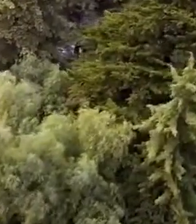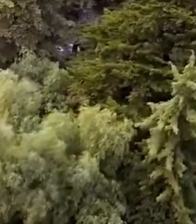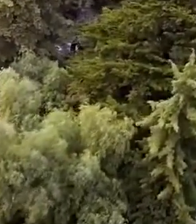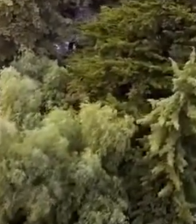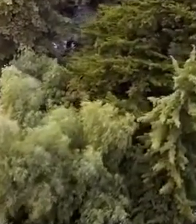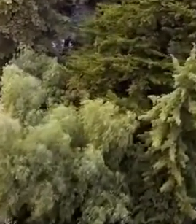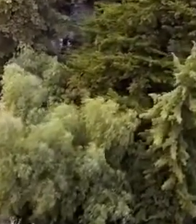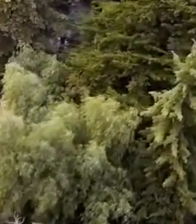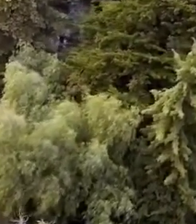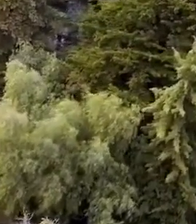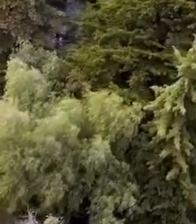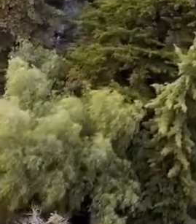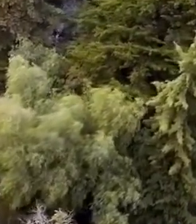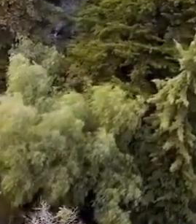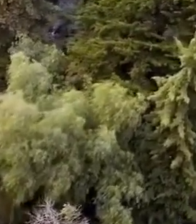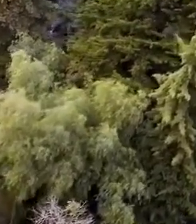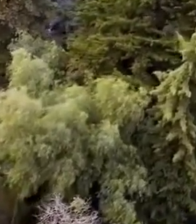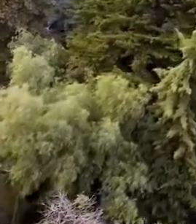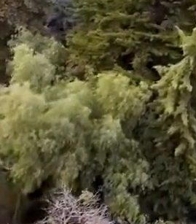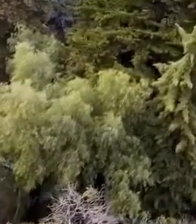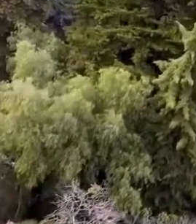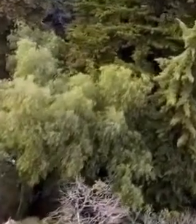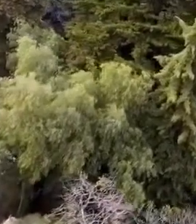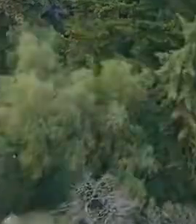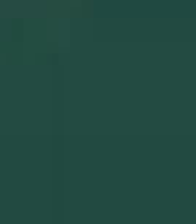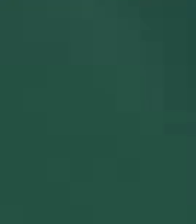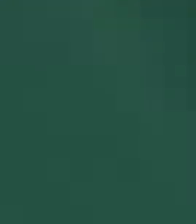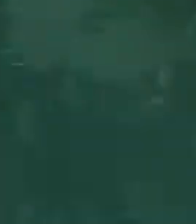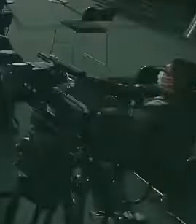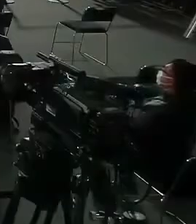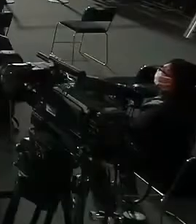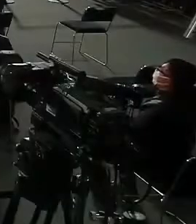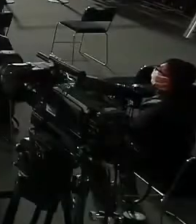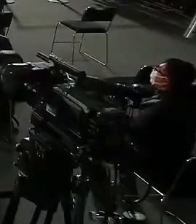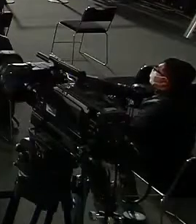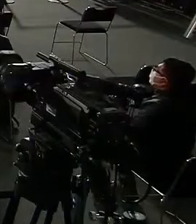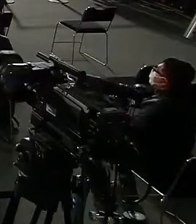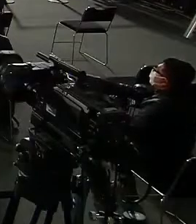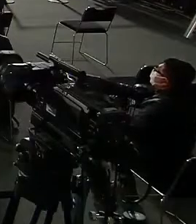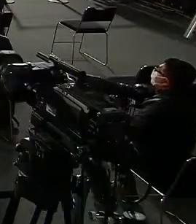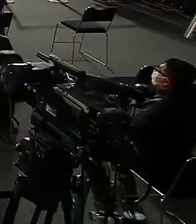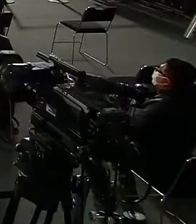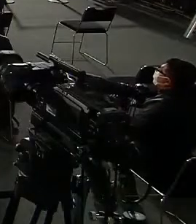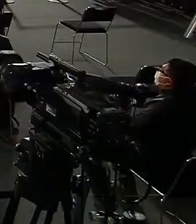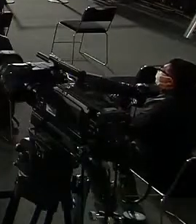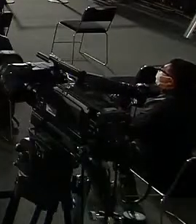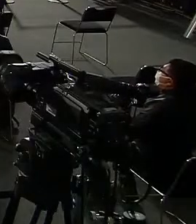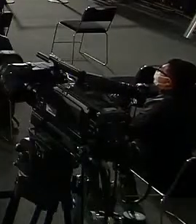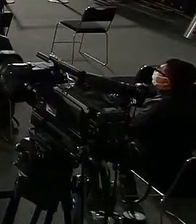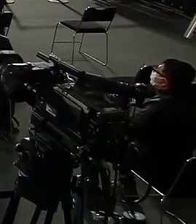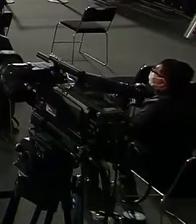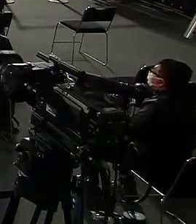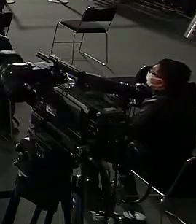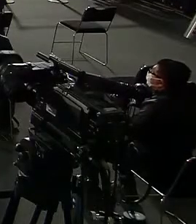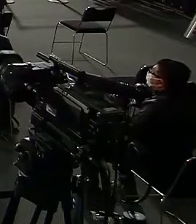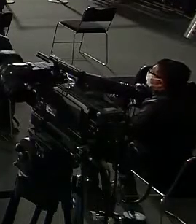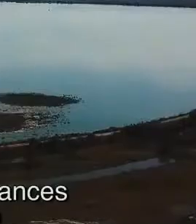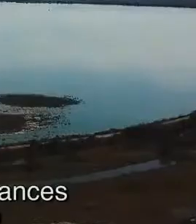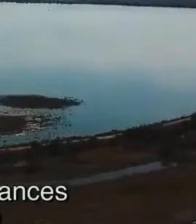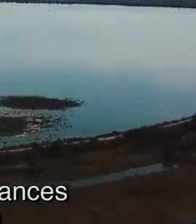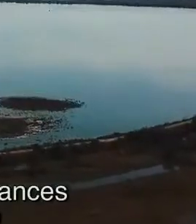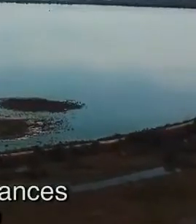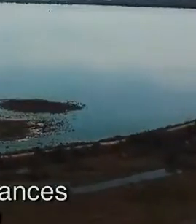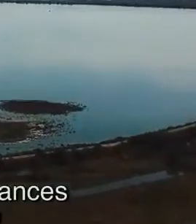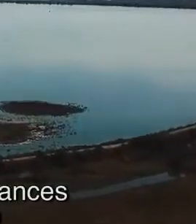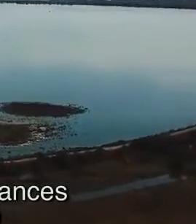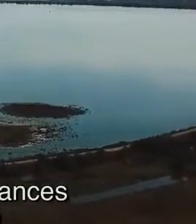y cultural del bosque de Chapultepec. Más bosque para más personas. Gobierno de México. La